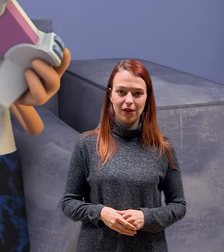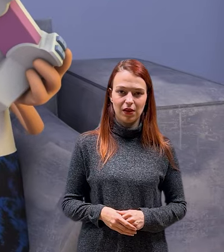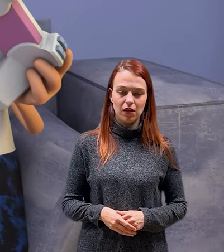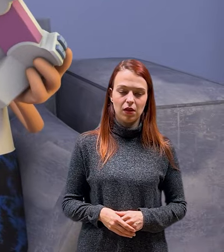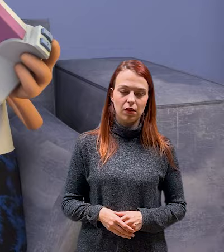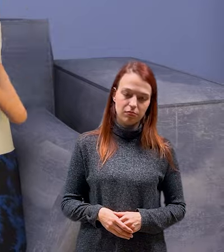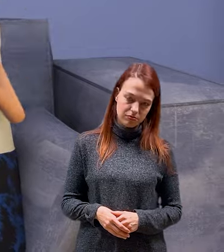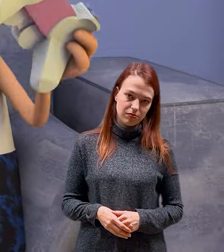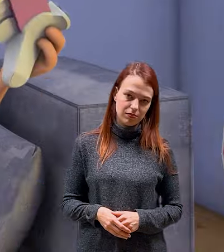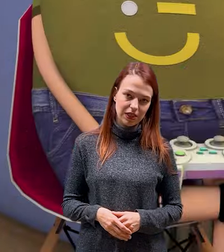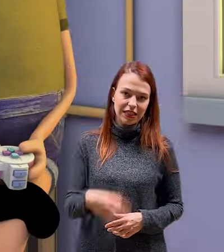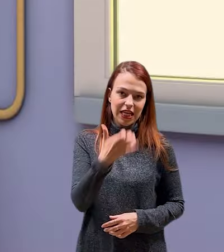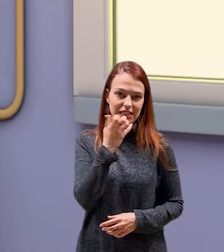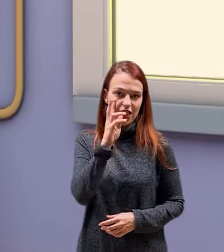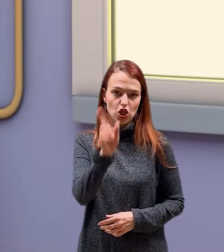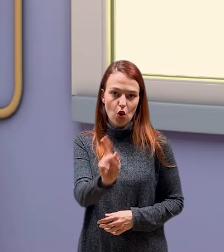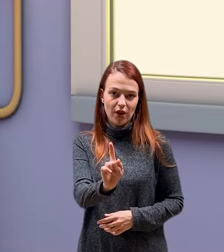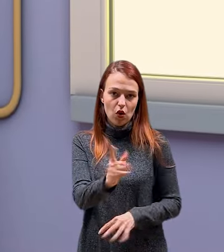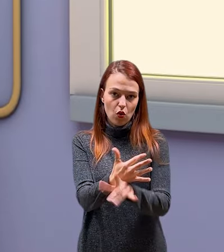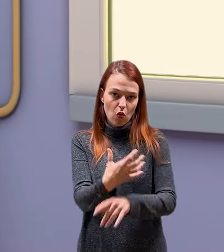¿Es que jugar sin ver? Imposible.